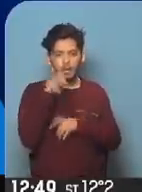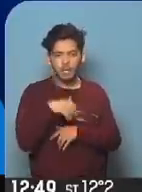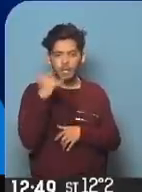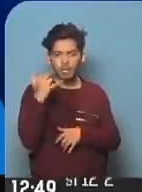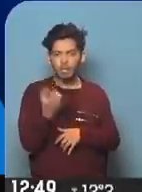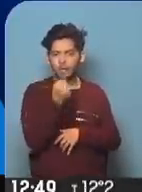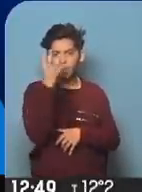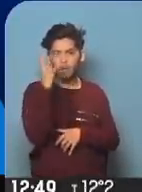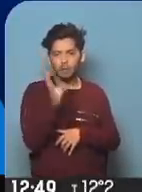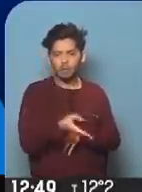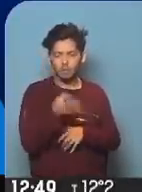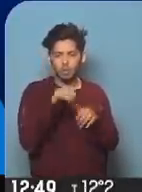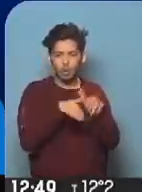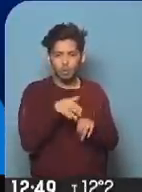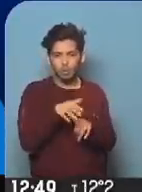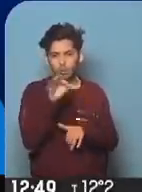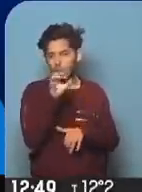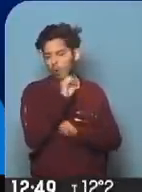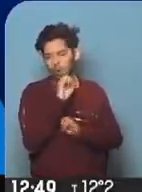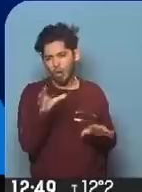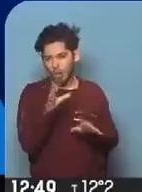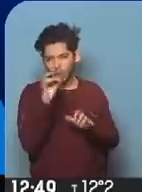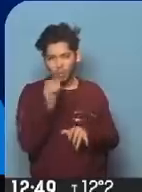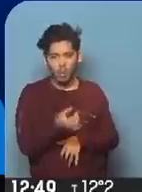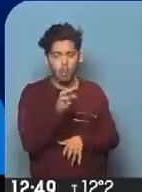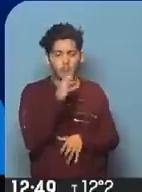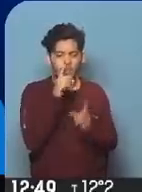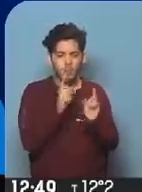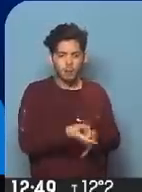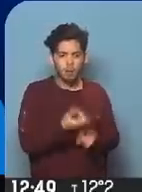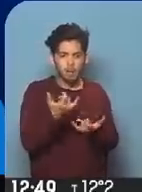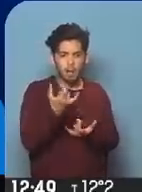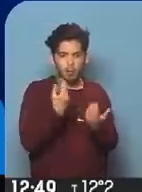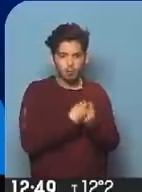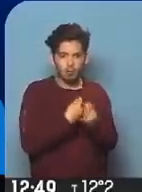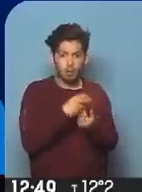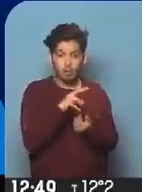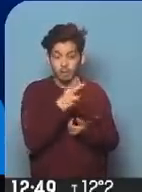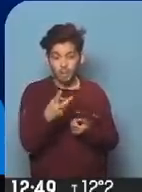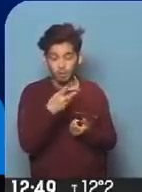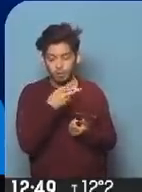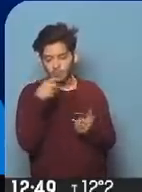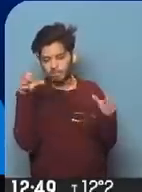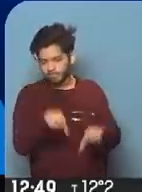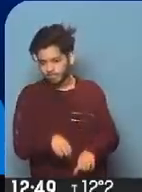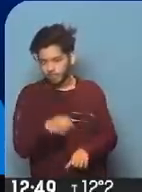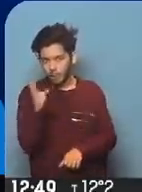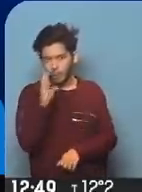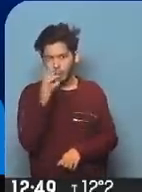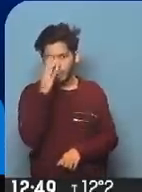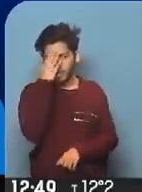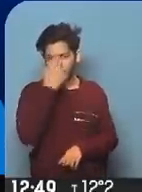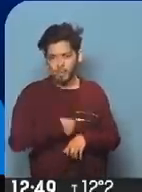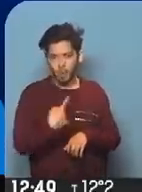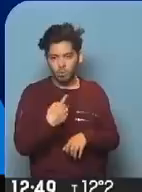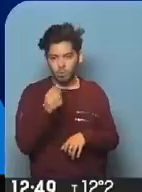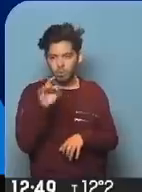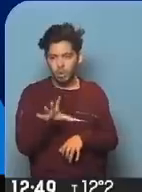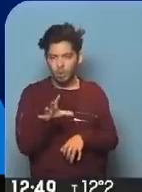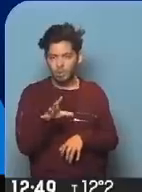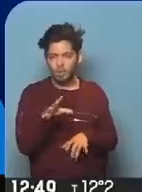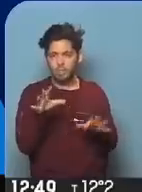4% de los votos. El PT también tenía muchos, y aunque llegó al segundo turno, no le fue tan bien. Y Bolsonaro tenía 15 segundos. Las